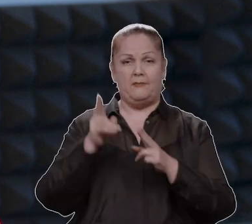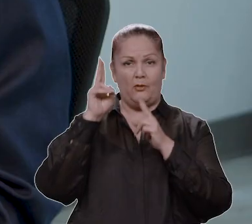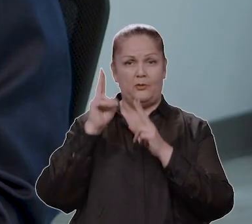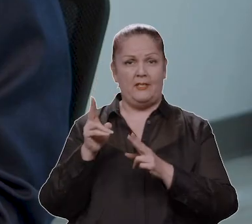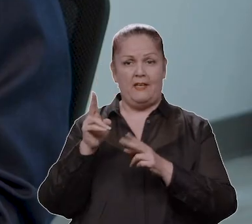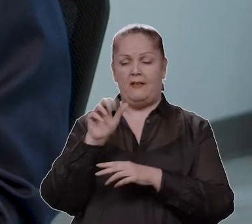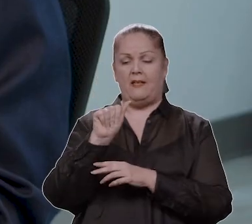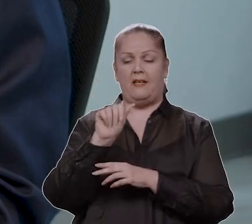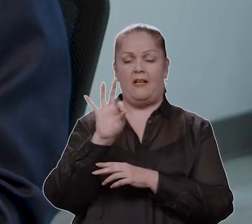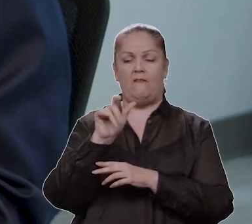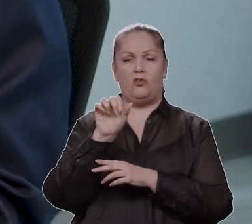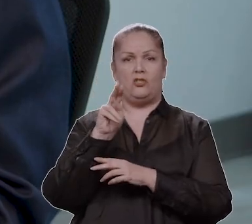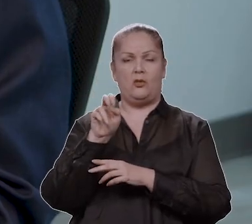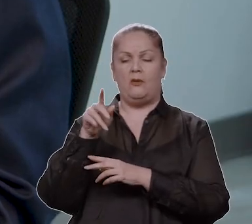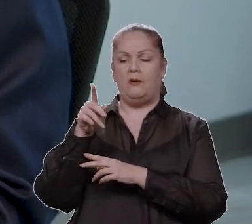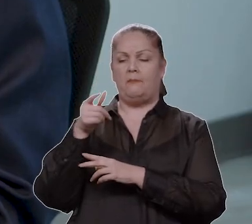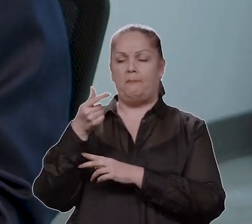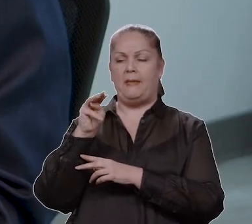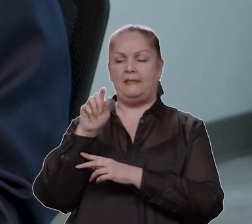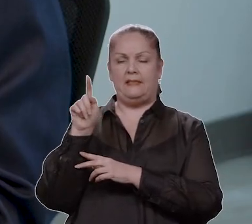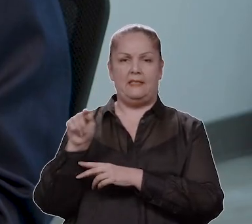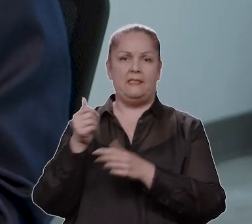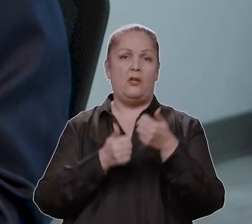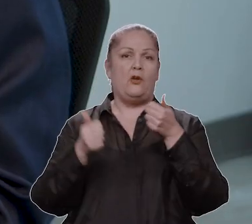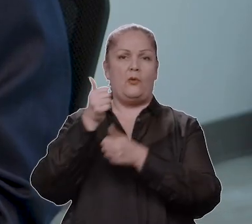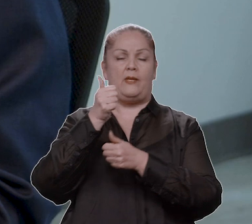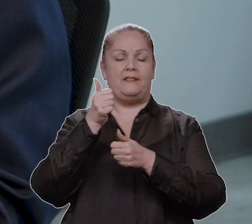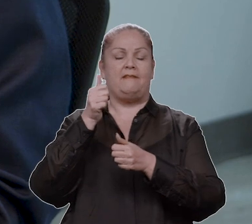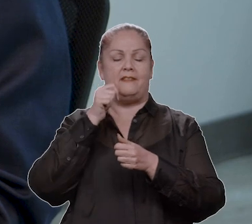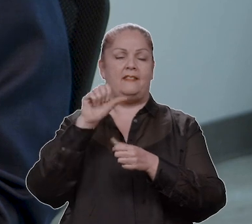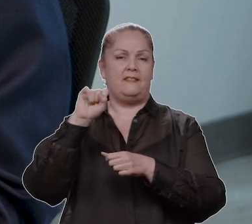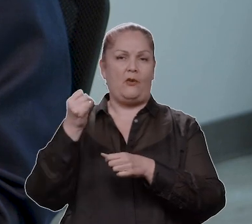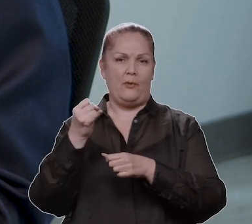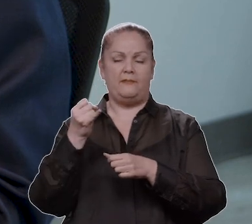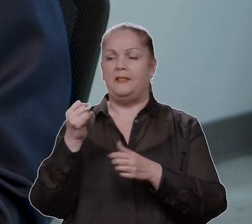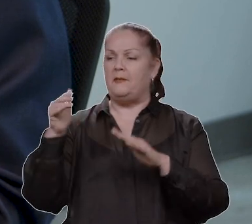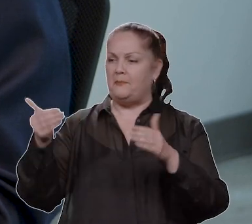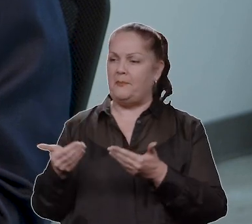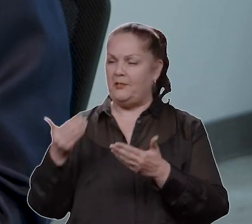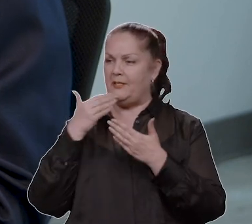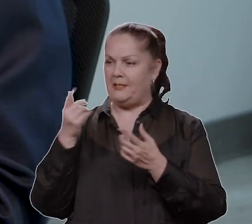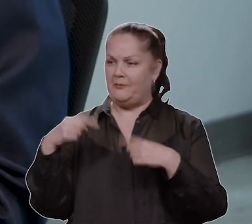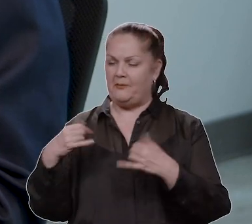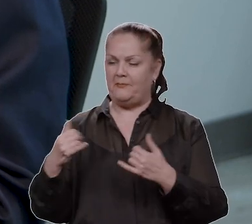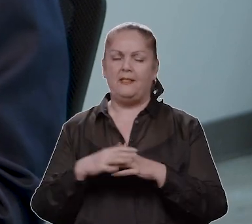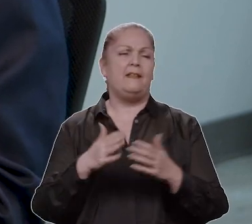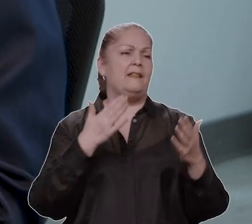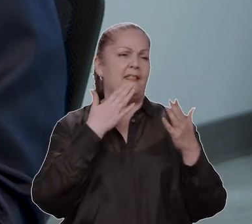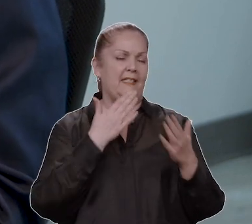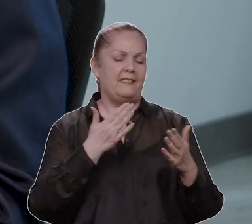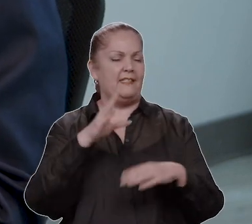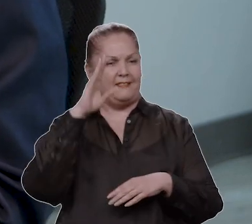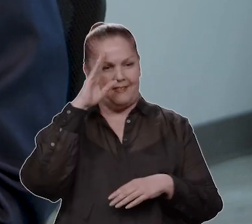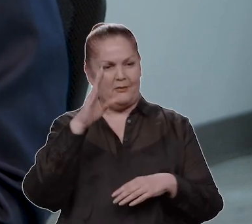acompaña el honorable Alfonso Martínez Piovanetti, juez superior de la Región Judicial de San Juan. Bienvenido, juez, y gracias por acompañarnos. Muchas